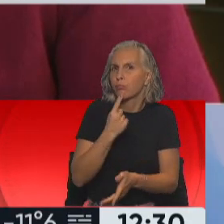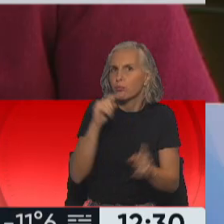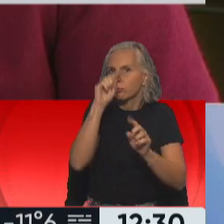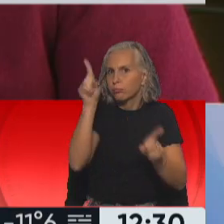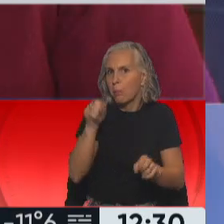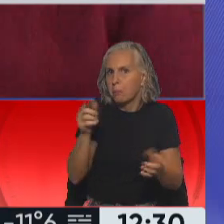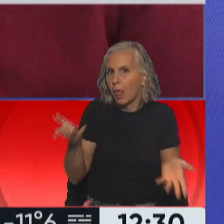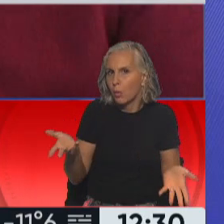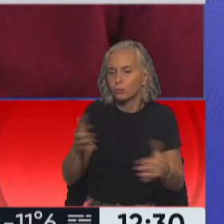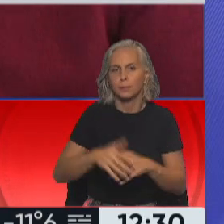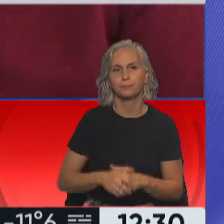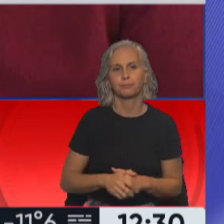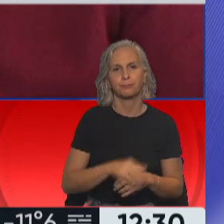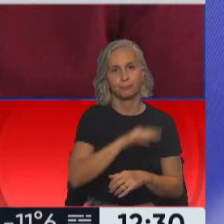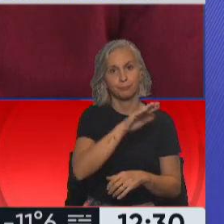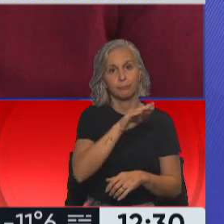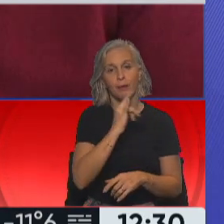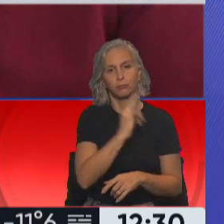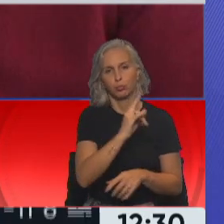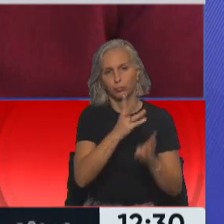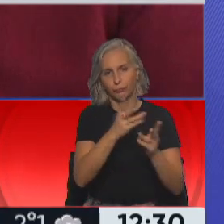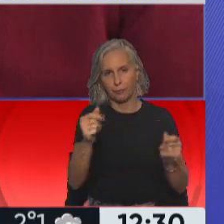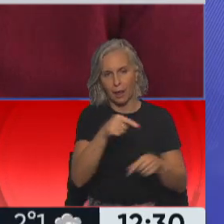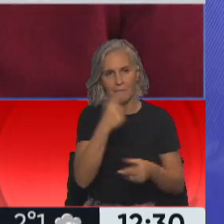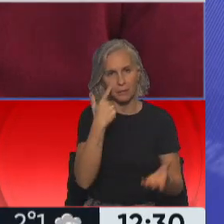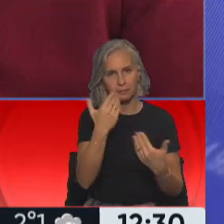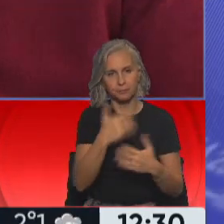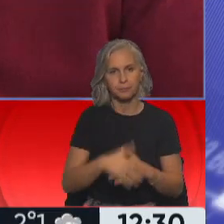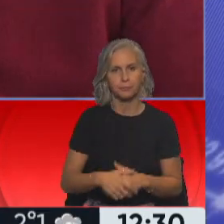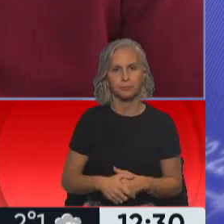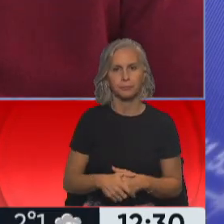interesante. Laura, el cierre es tuyo, te escuchamos.